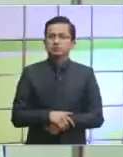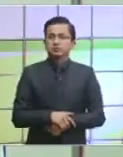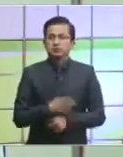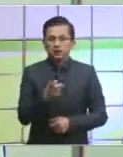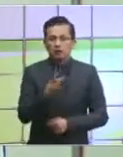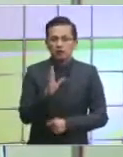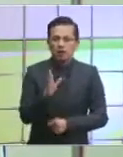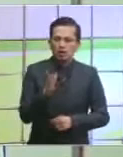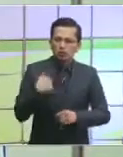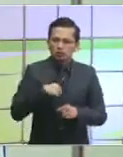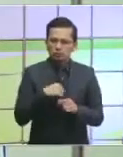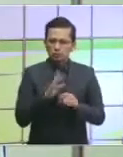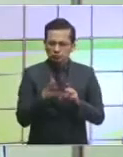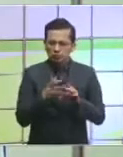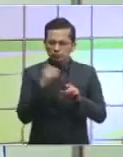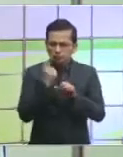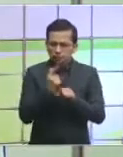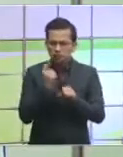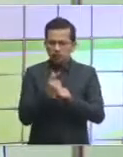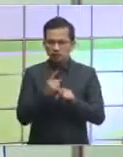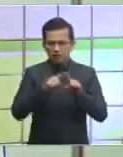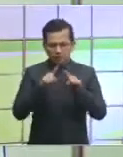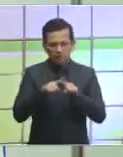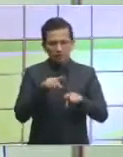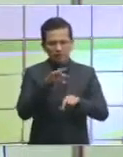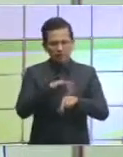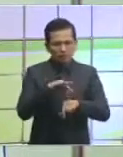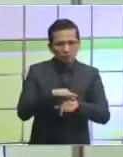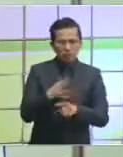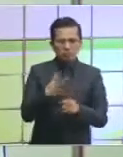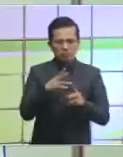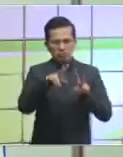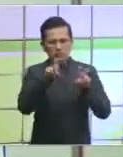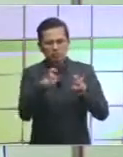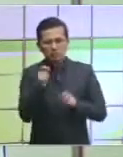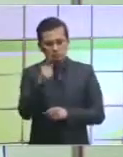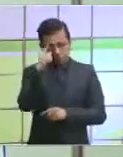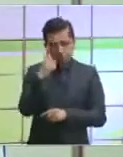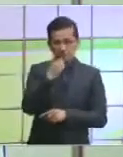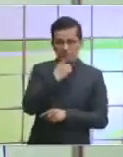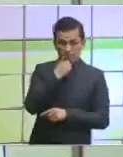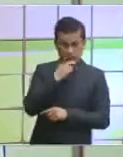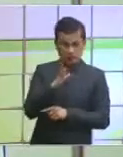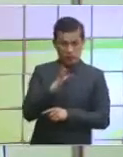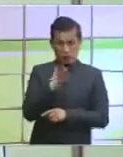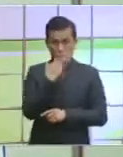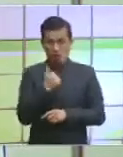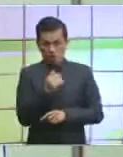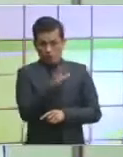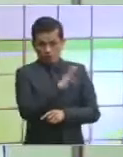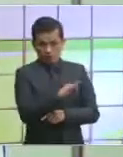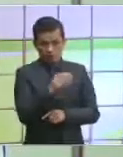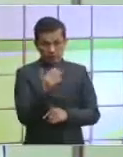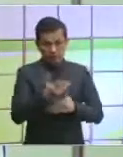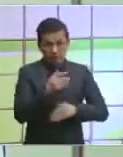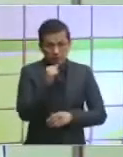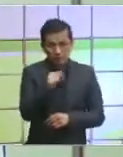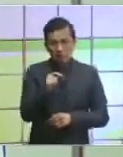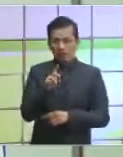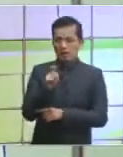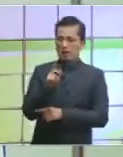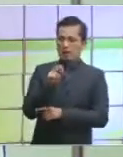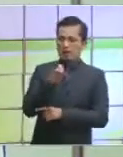médica para diferenciar si la diabetes es incapacitante o no si la escoliosis esa capacidad o si la epilepsia es